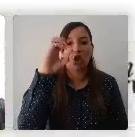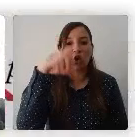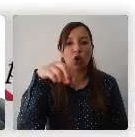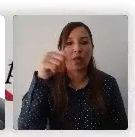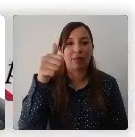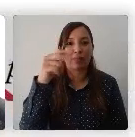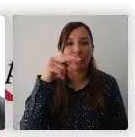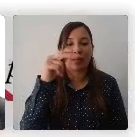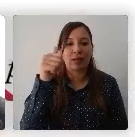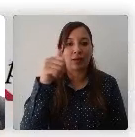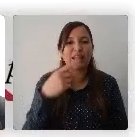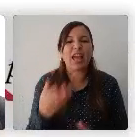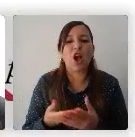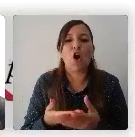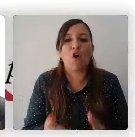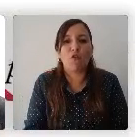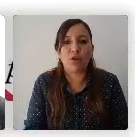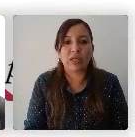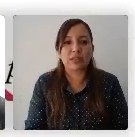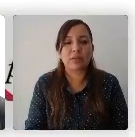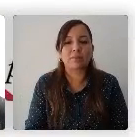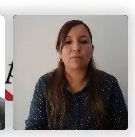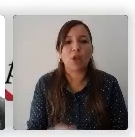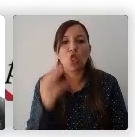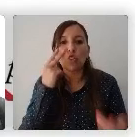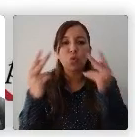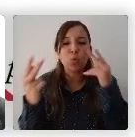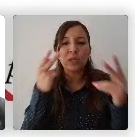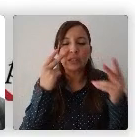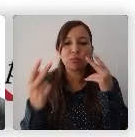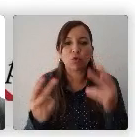donde se ofrece un turismo desde ya cultural, un turismo